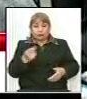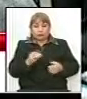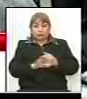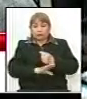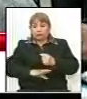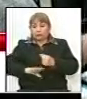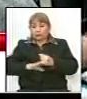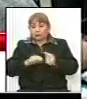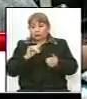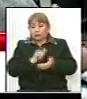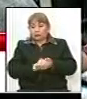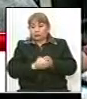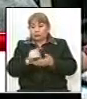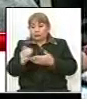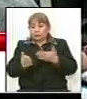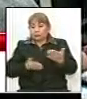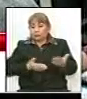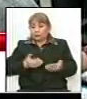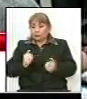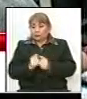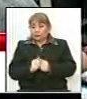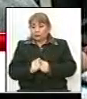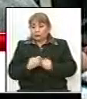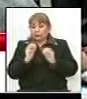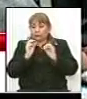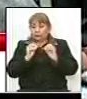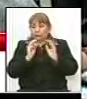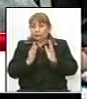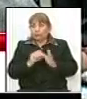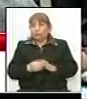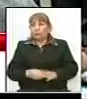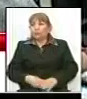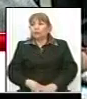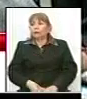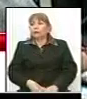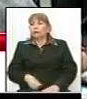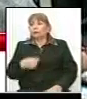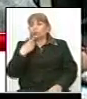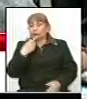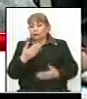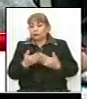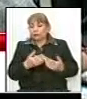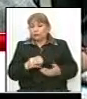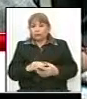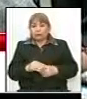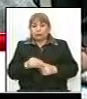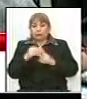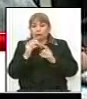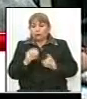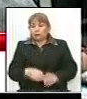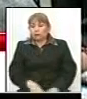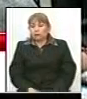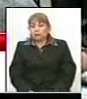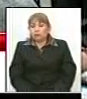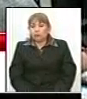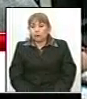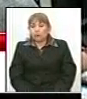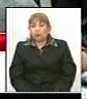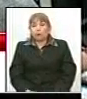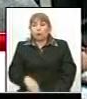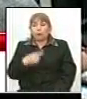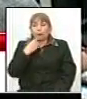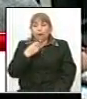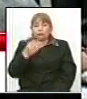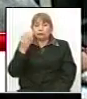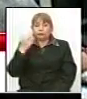que los servicios que deben atender adultos mayores tienen que ser servicios especializados y deberían estar